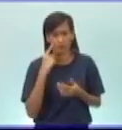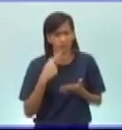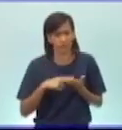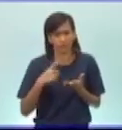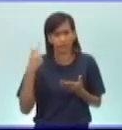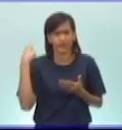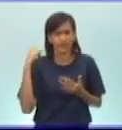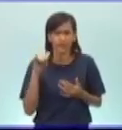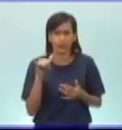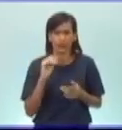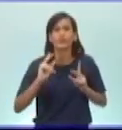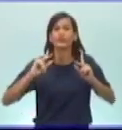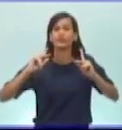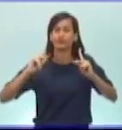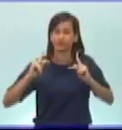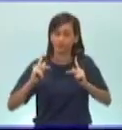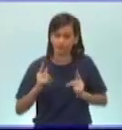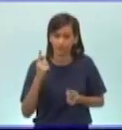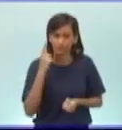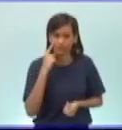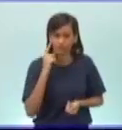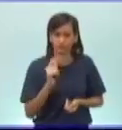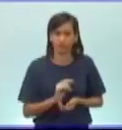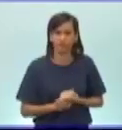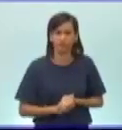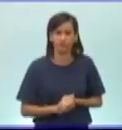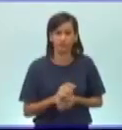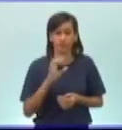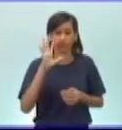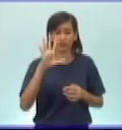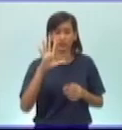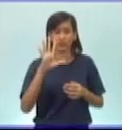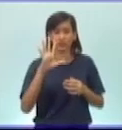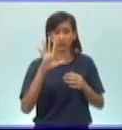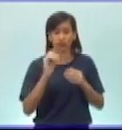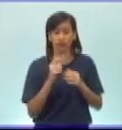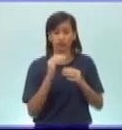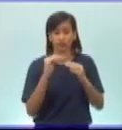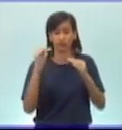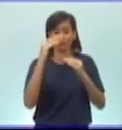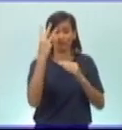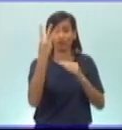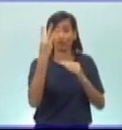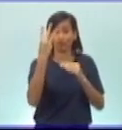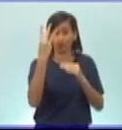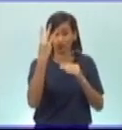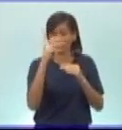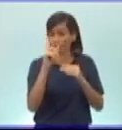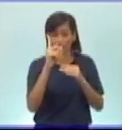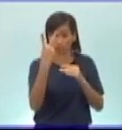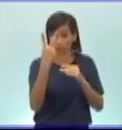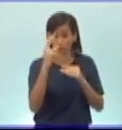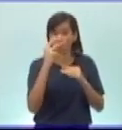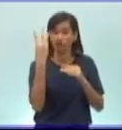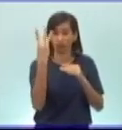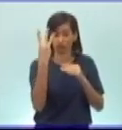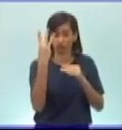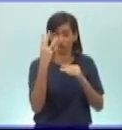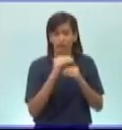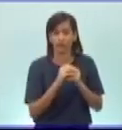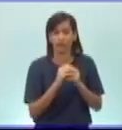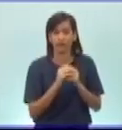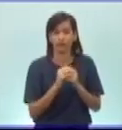base, que es 5, el exponente que es 3, por lo tanto, fíjense, insistimos, no se multiplica la base